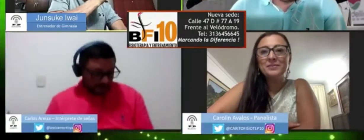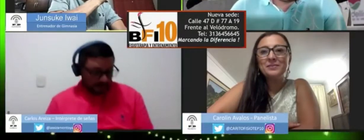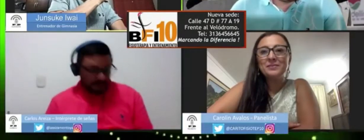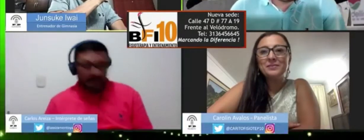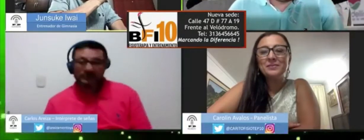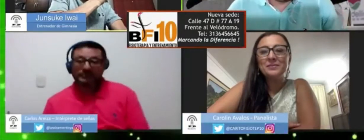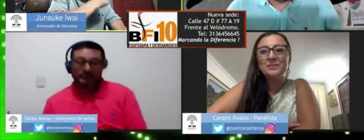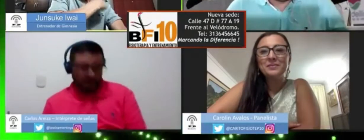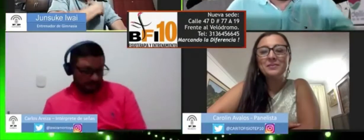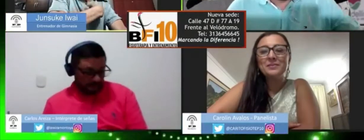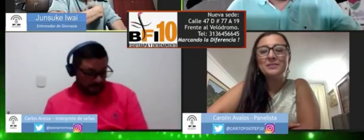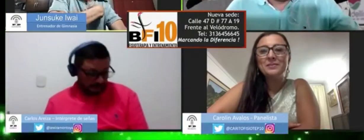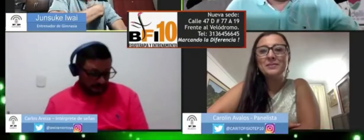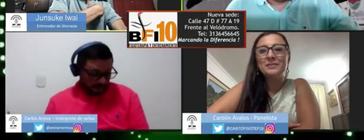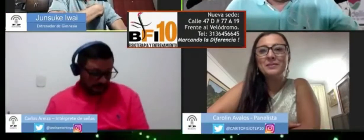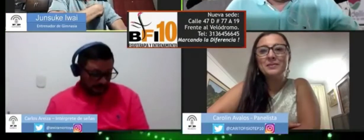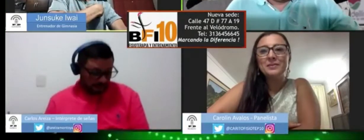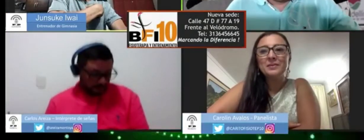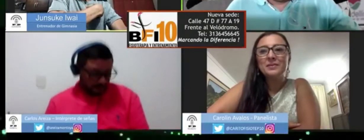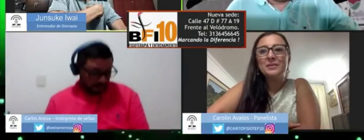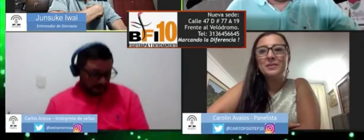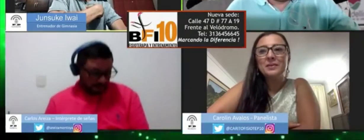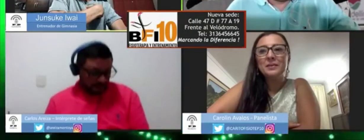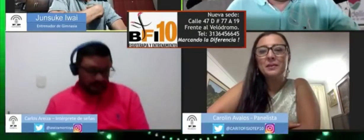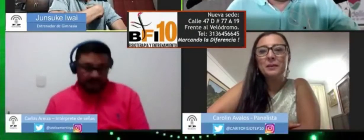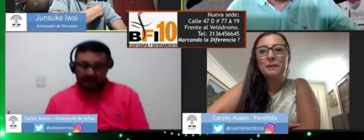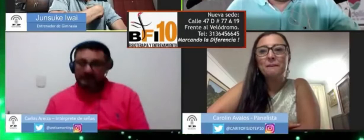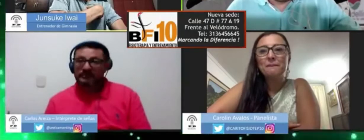aquella época me invitaron